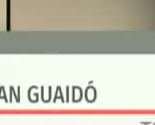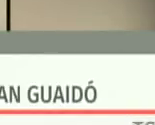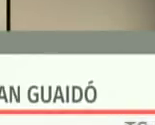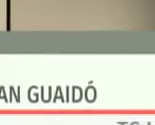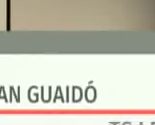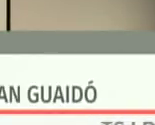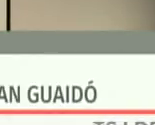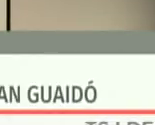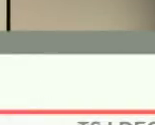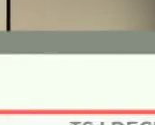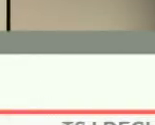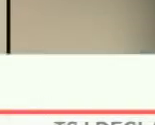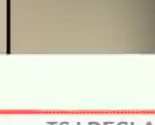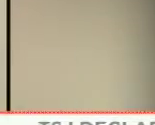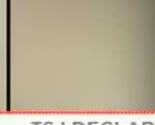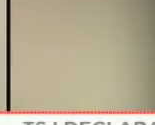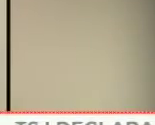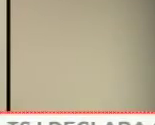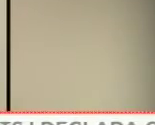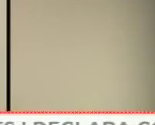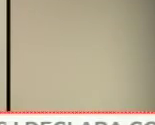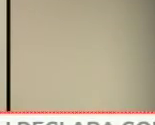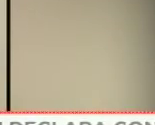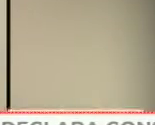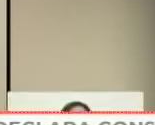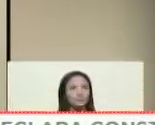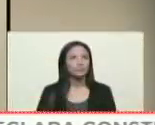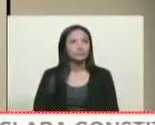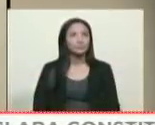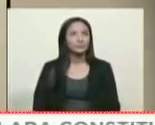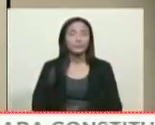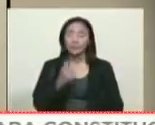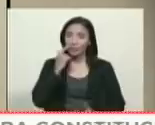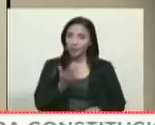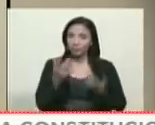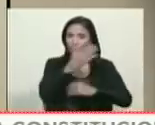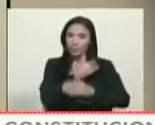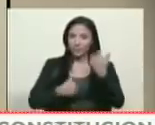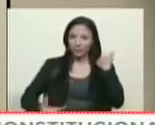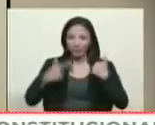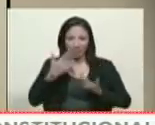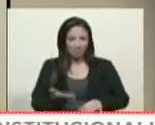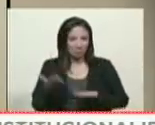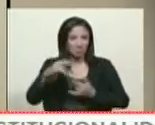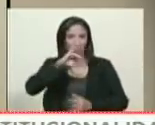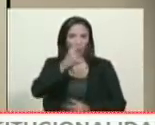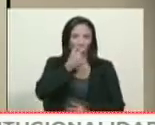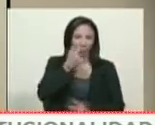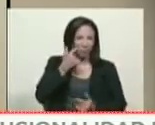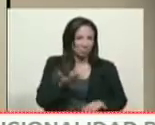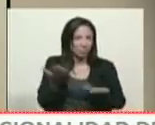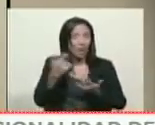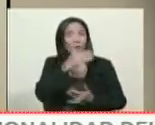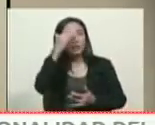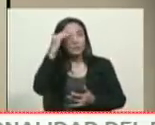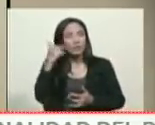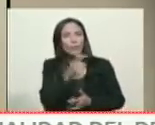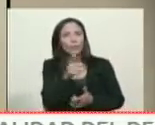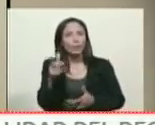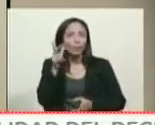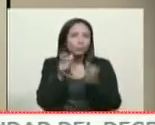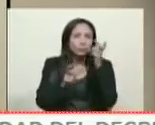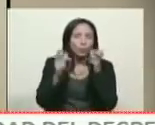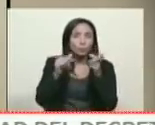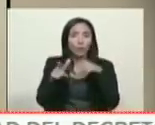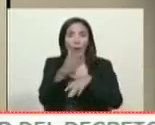Presidente interino, se sabe de algunos acercamientos que ustedes están teniendo y hemos escuchado del presidente